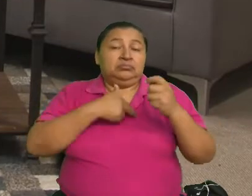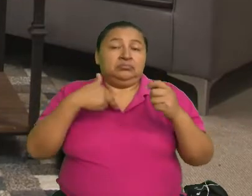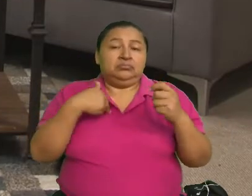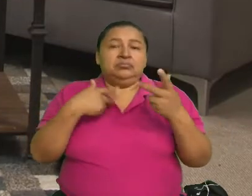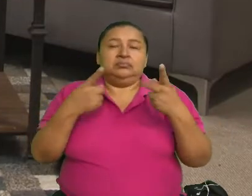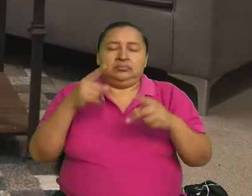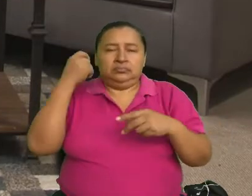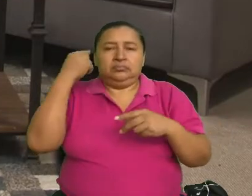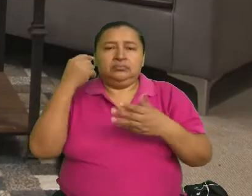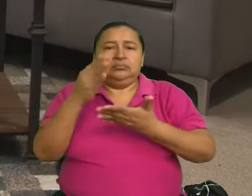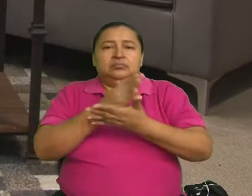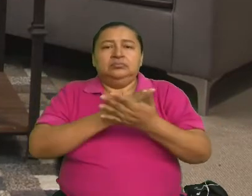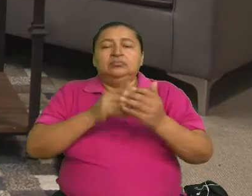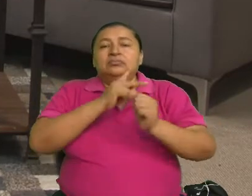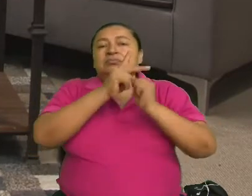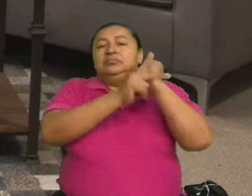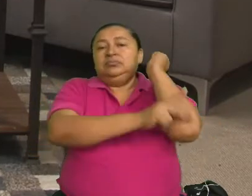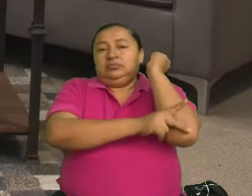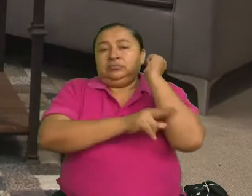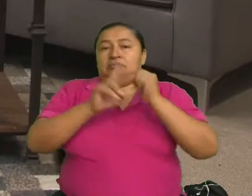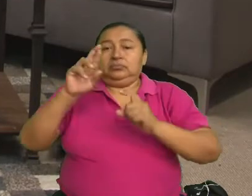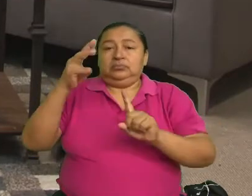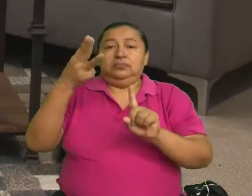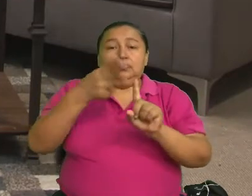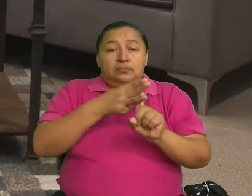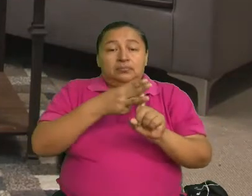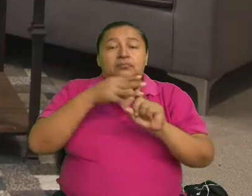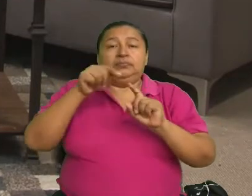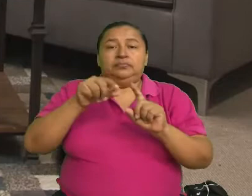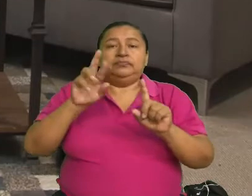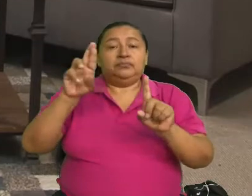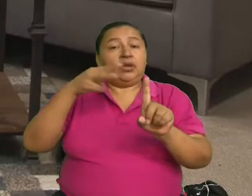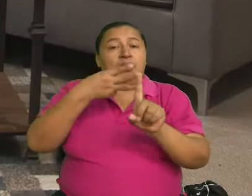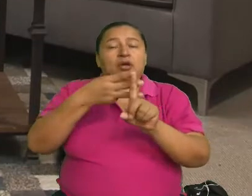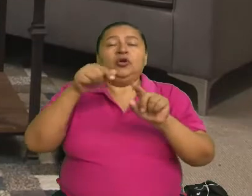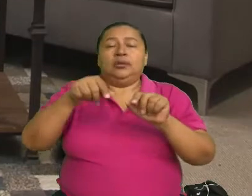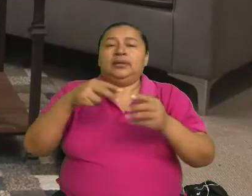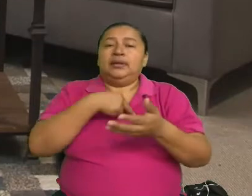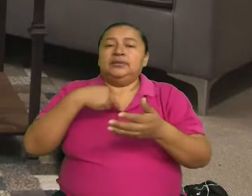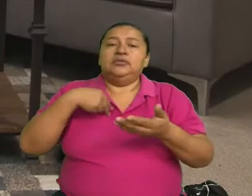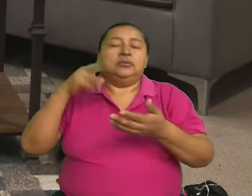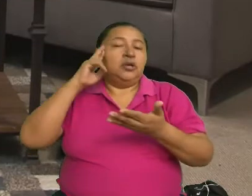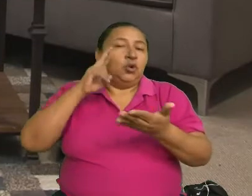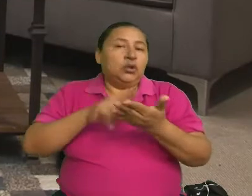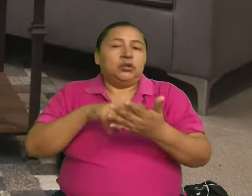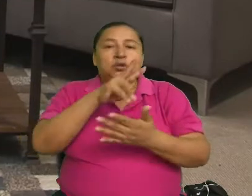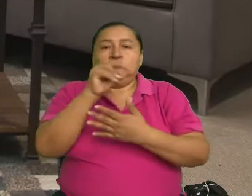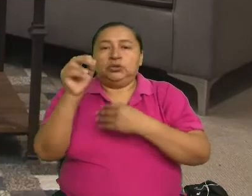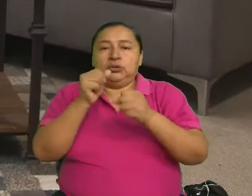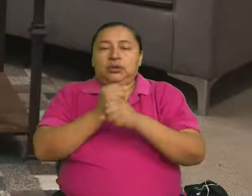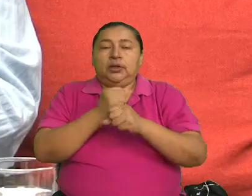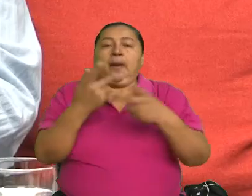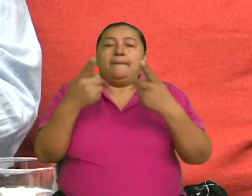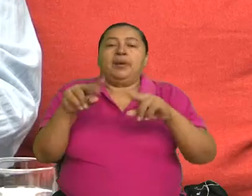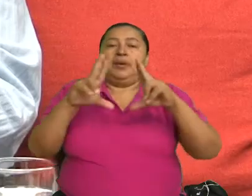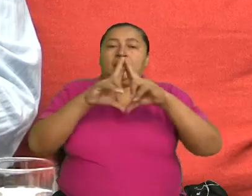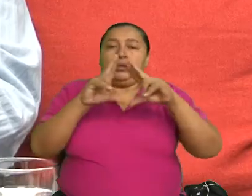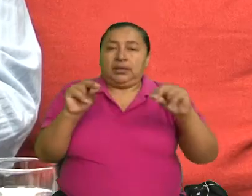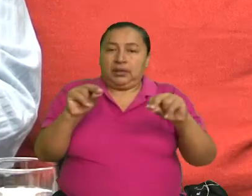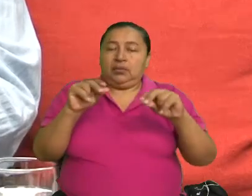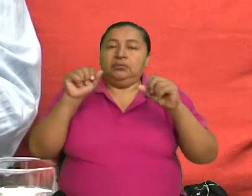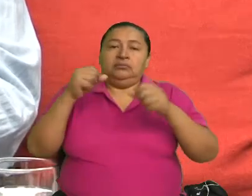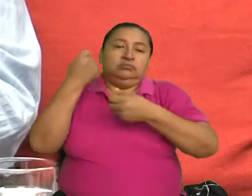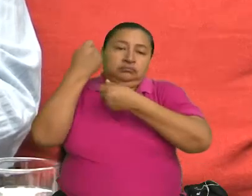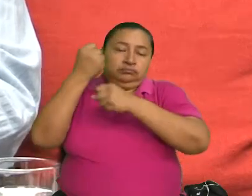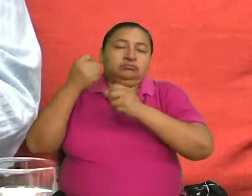que algunos países de la región también están en este marco de festejo. Obviamente, Nicaragua liderando a partir